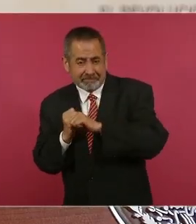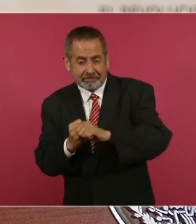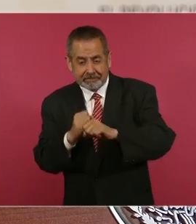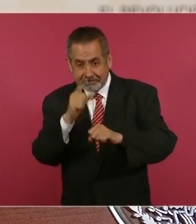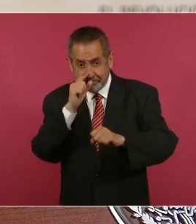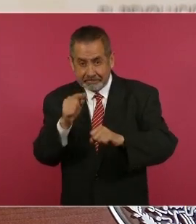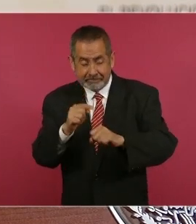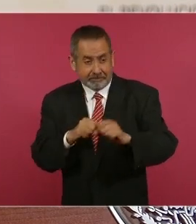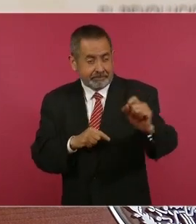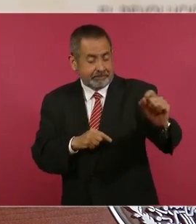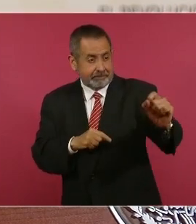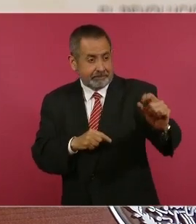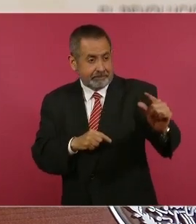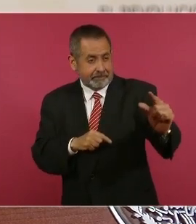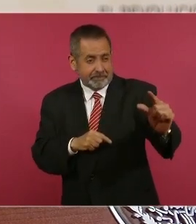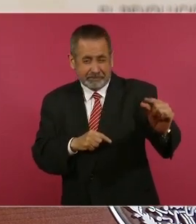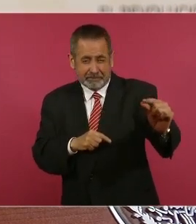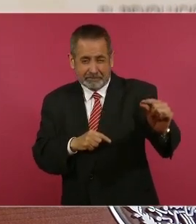Pues apenas y